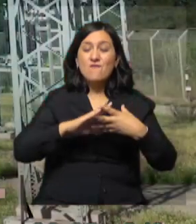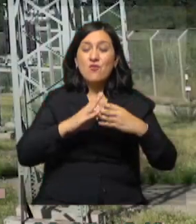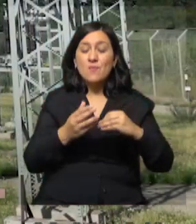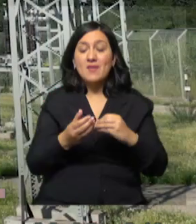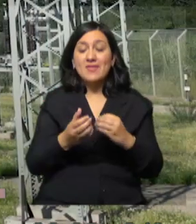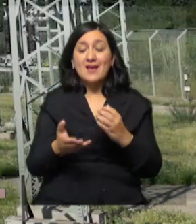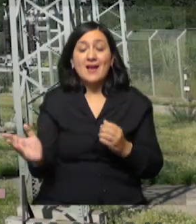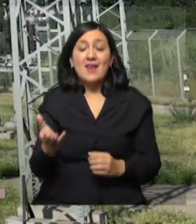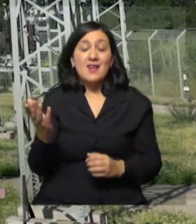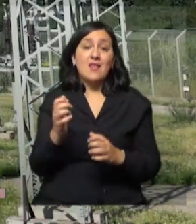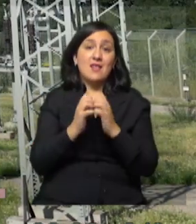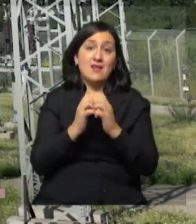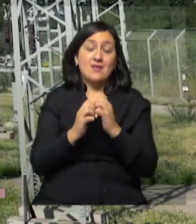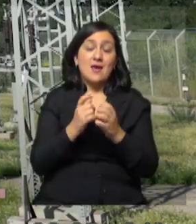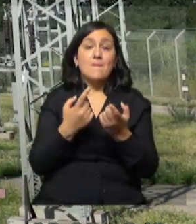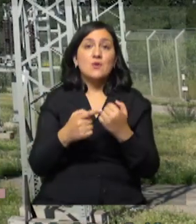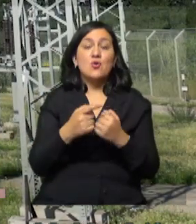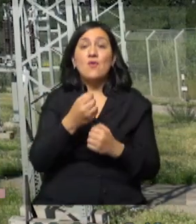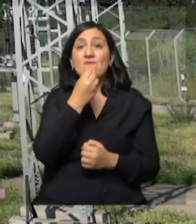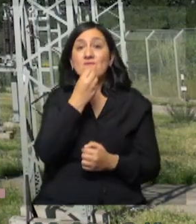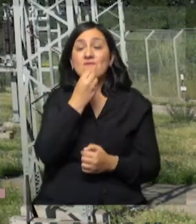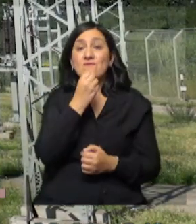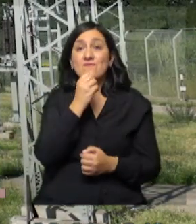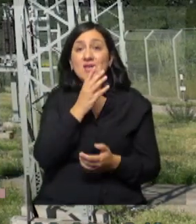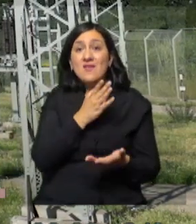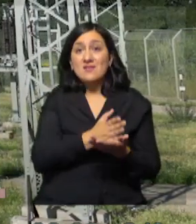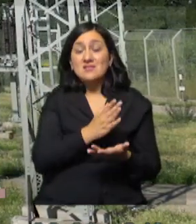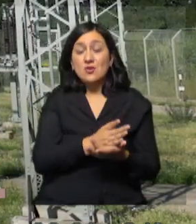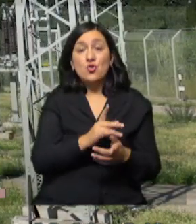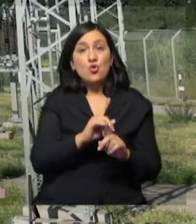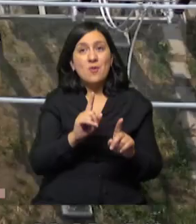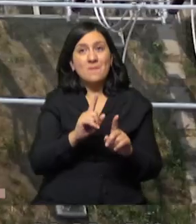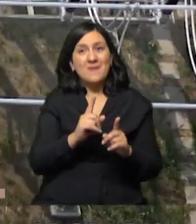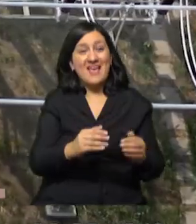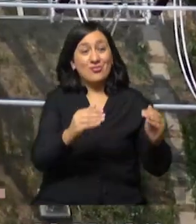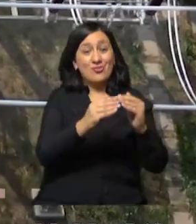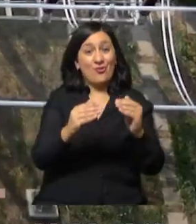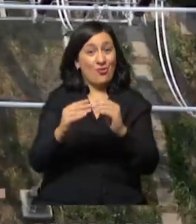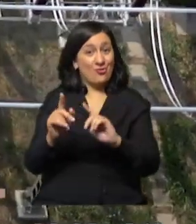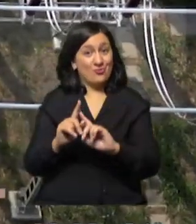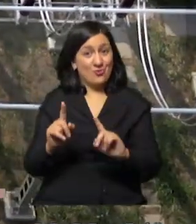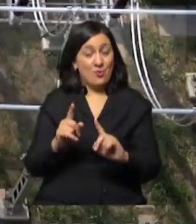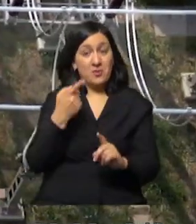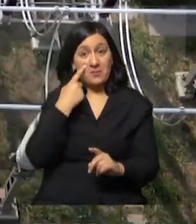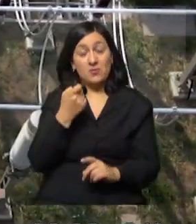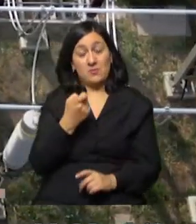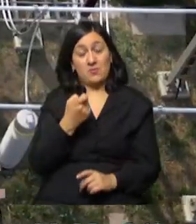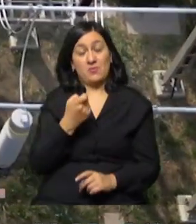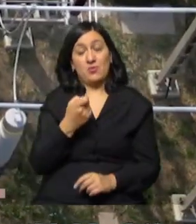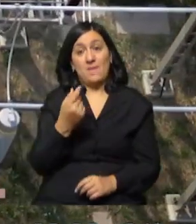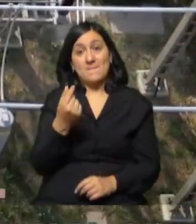pero lamentablemente los beneficiados de ese cambio no estamos siendo todos y todas, ¿no? Lo vemos con el tema de la tarifa, por ejemplo, ahora nos vamos a